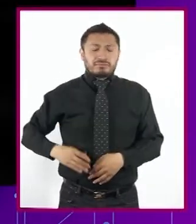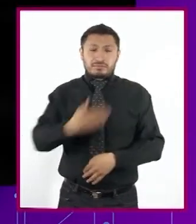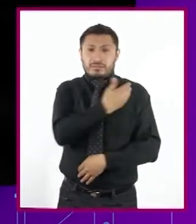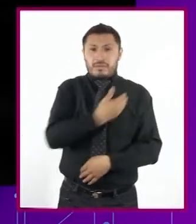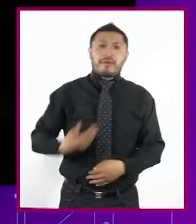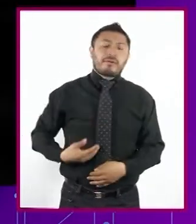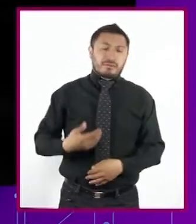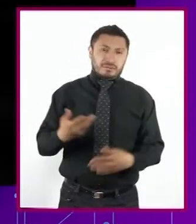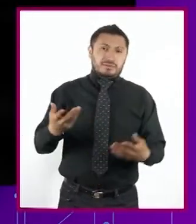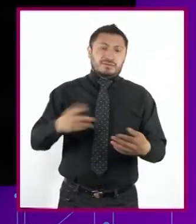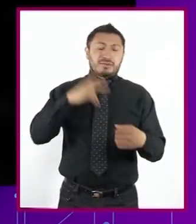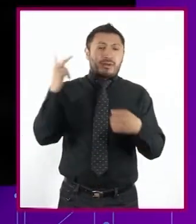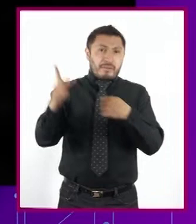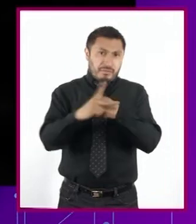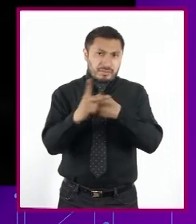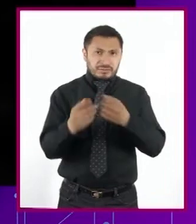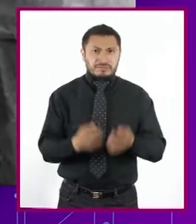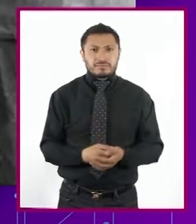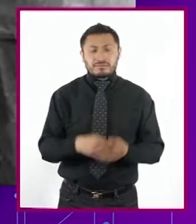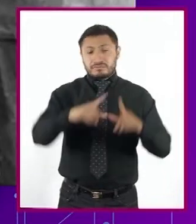de la República.